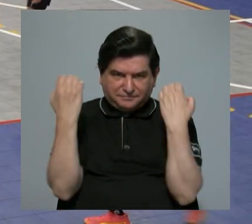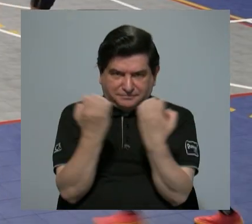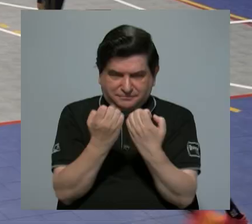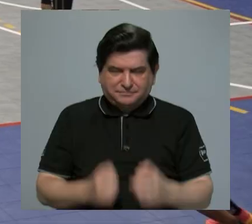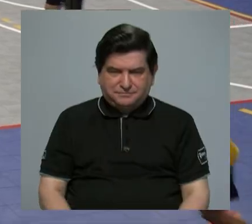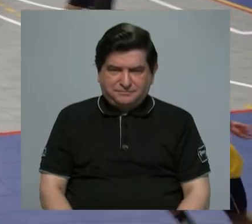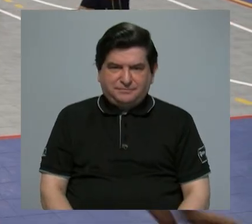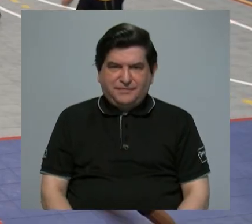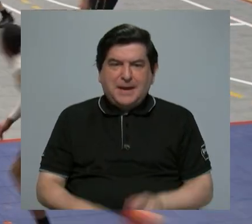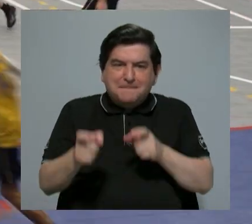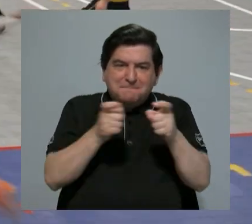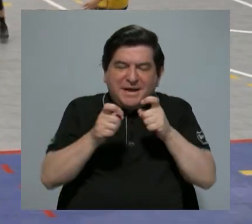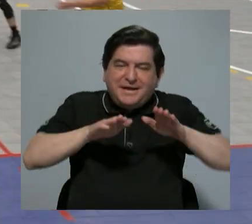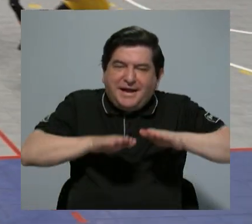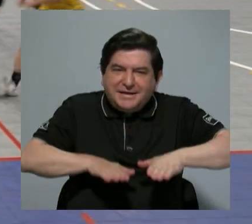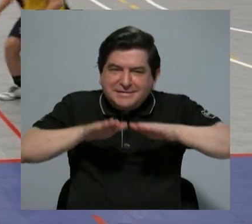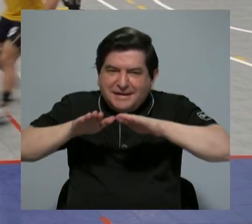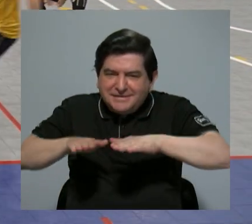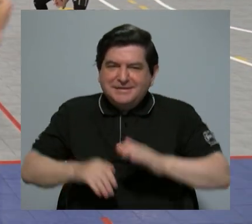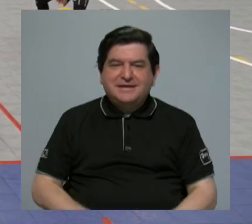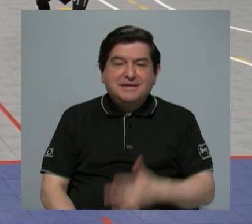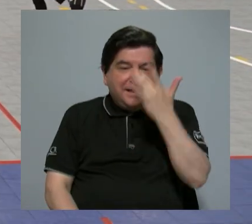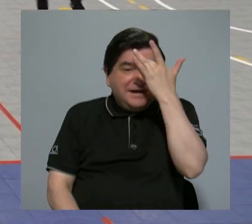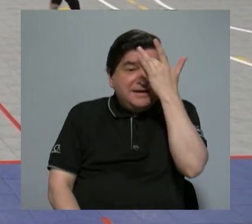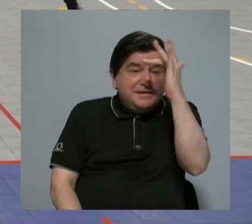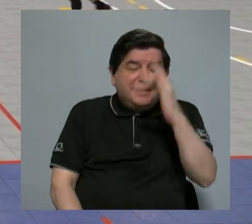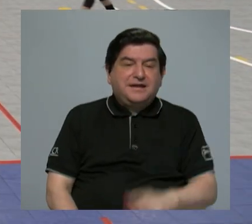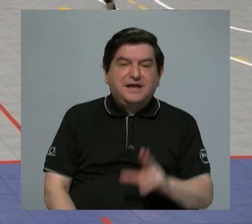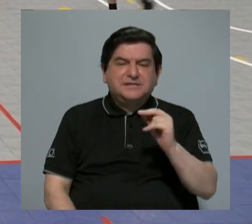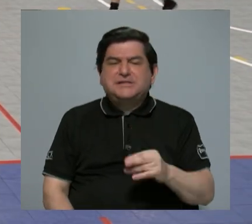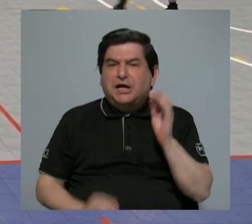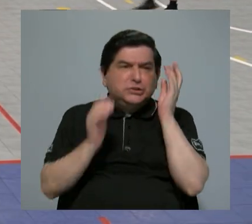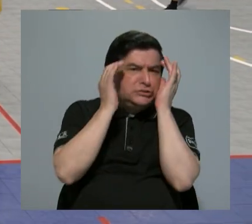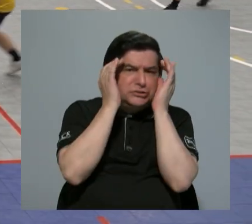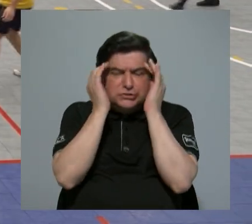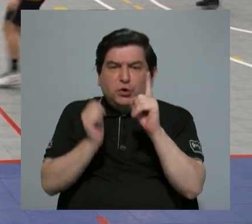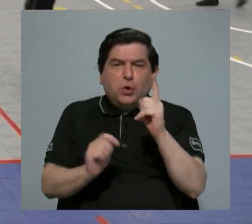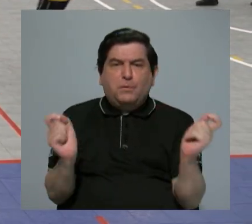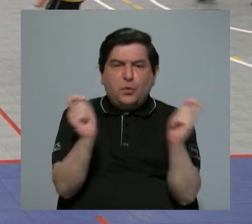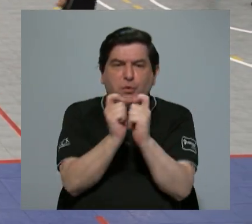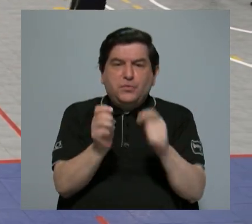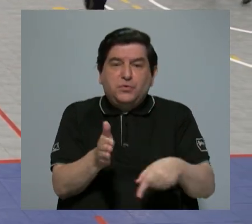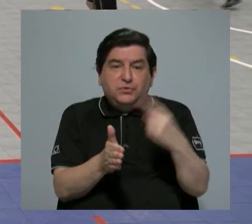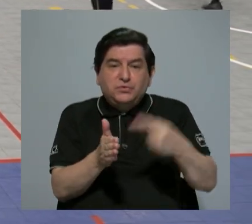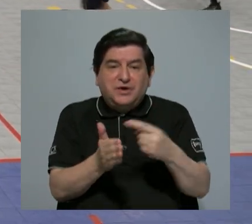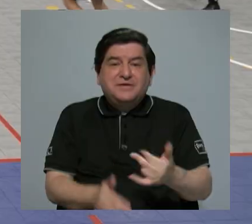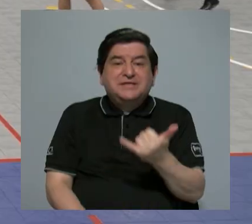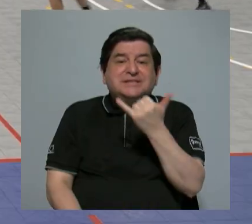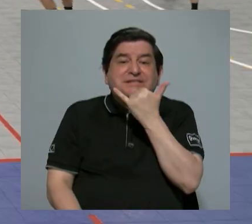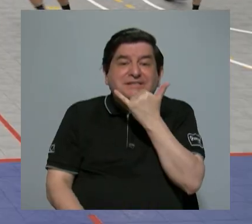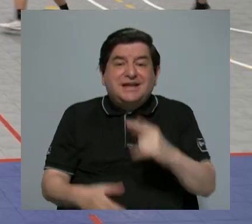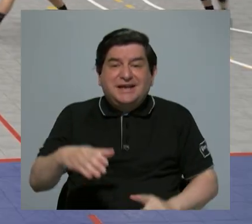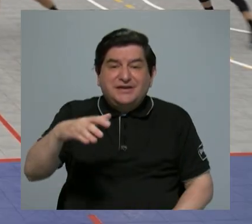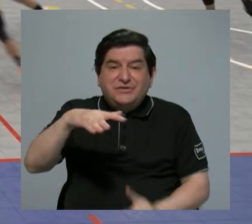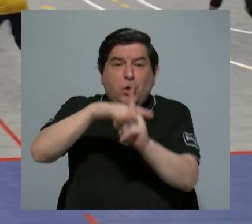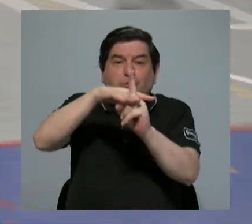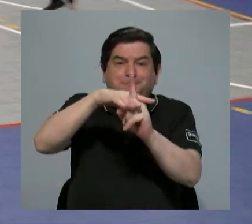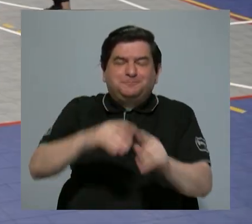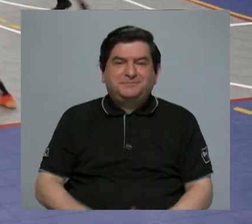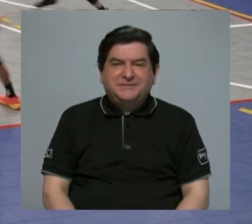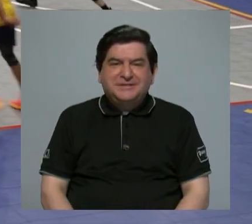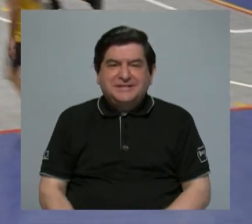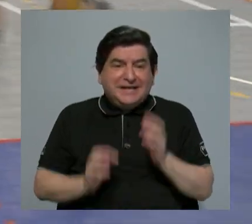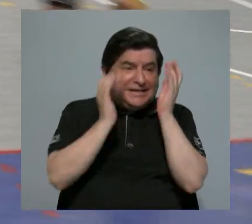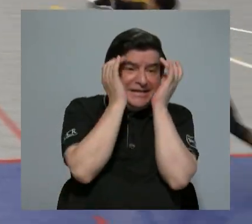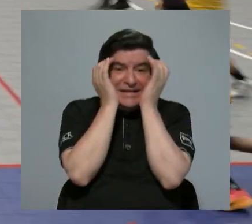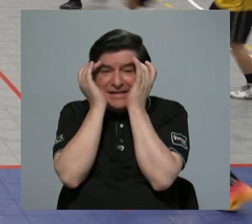manejar esa tranquilidad, manejar esa inteligencia, no desesperarnos por un punto, porque ese es a donde llegan los errores, llegan